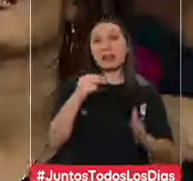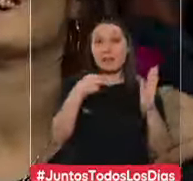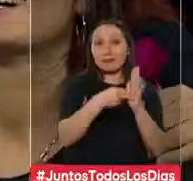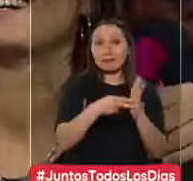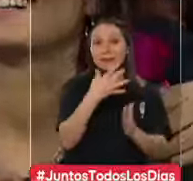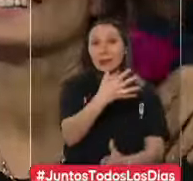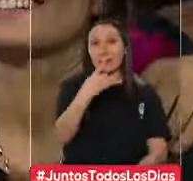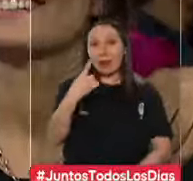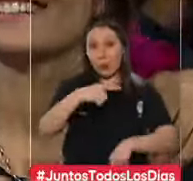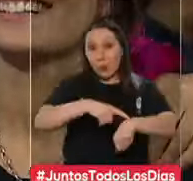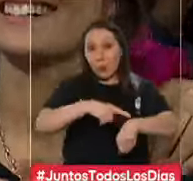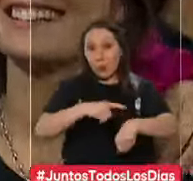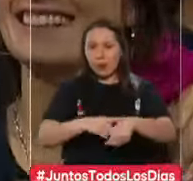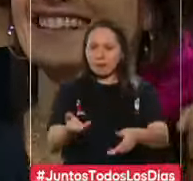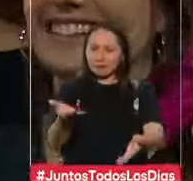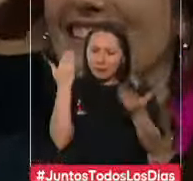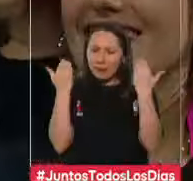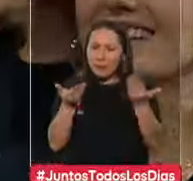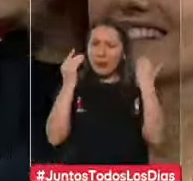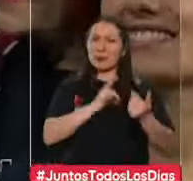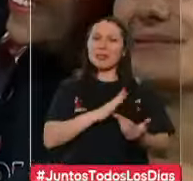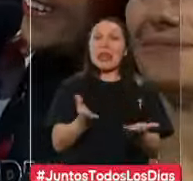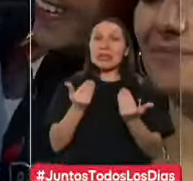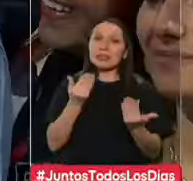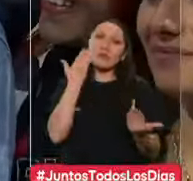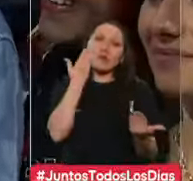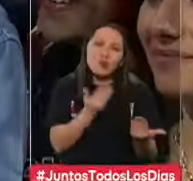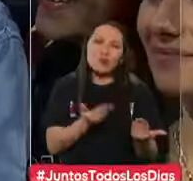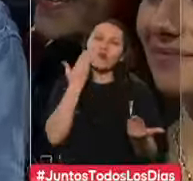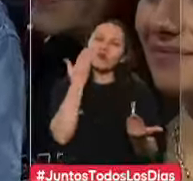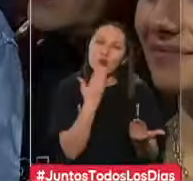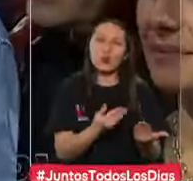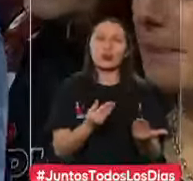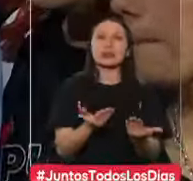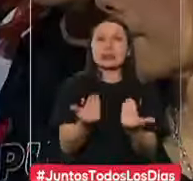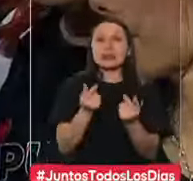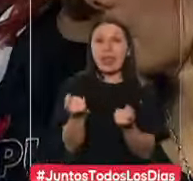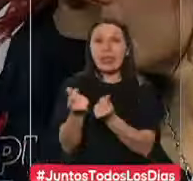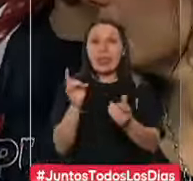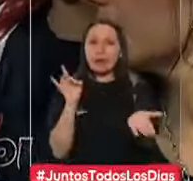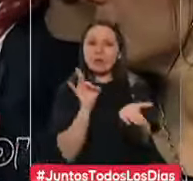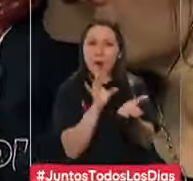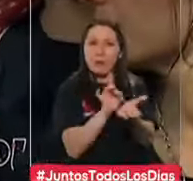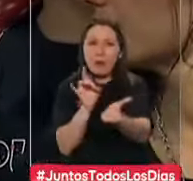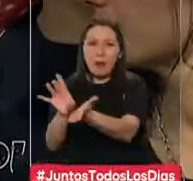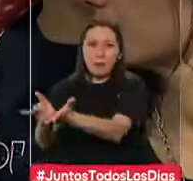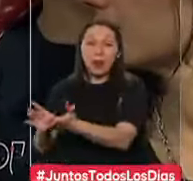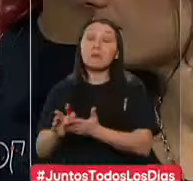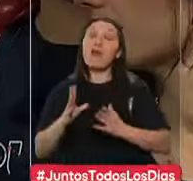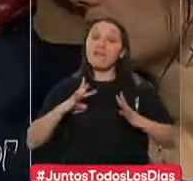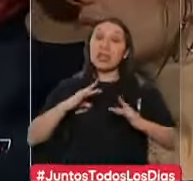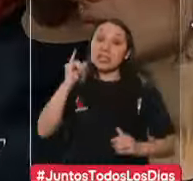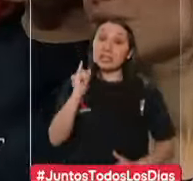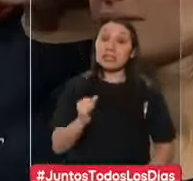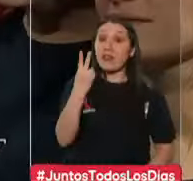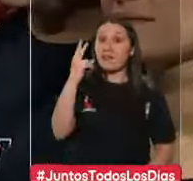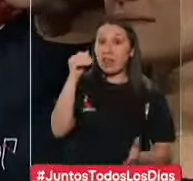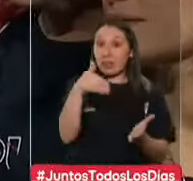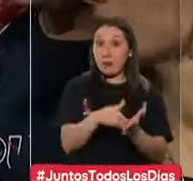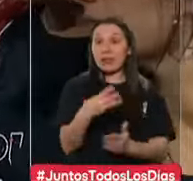20,51. Vamos, vamos, chilenos. Necesitamos el aporte, necesitamos que ese dinero llegue, porque si bien estamos felices con los